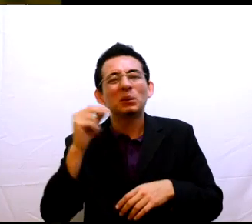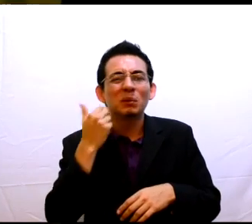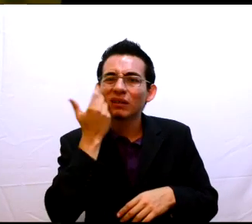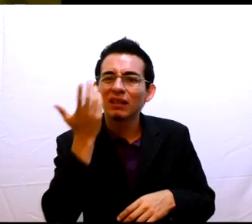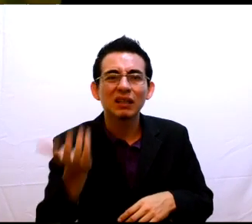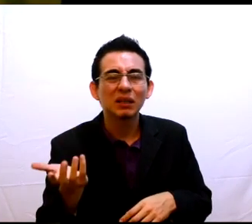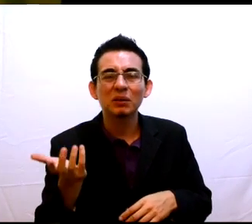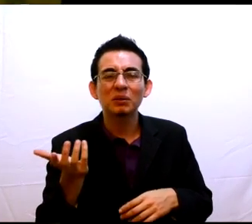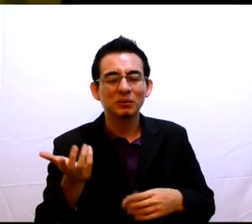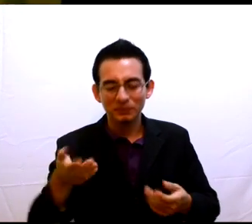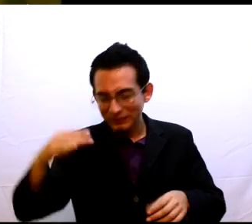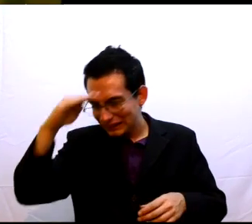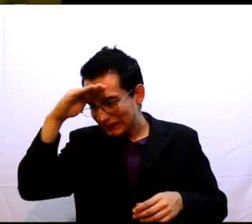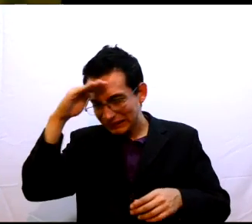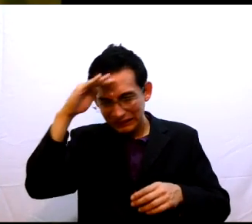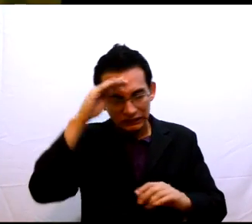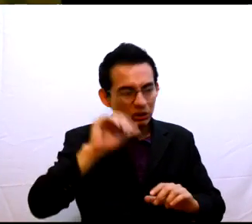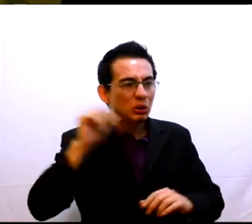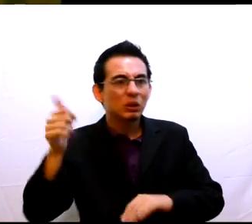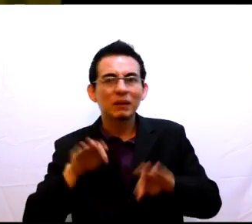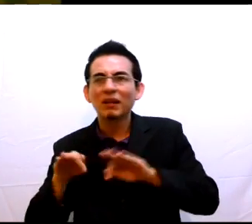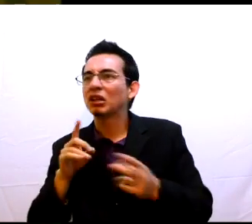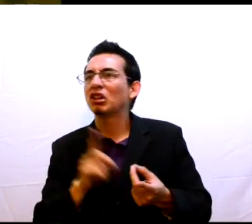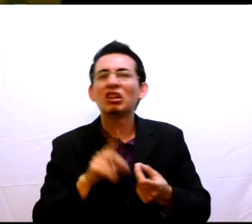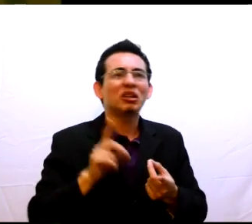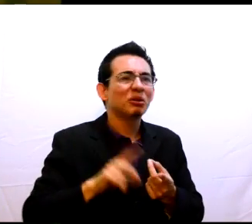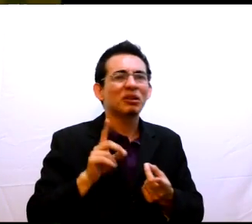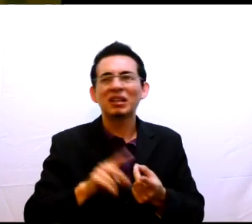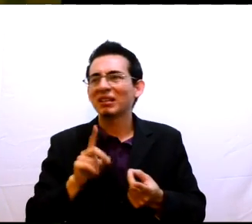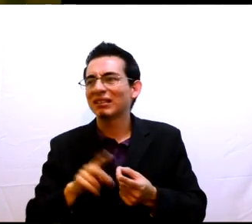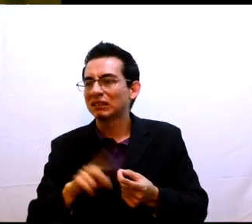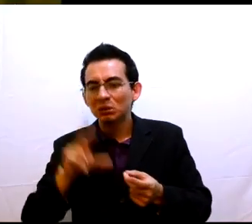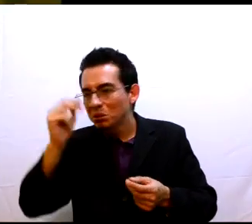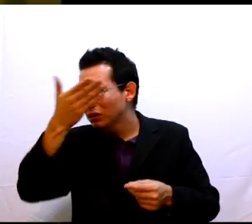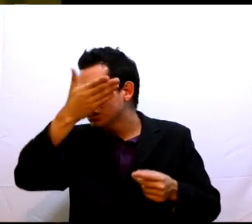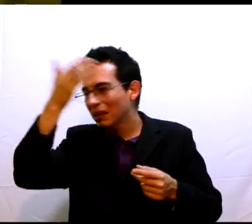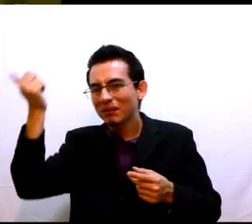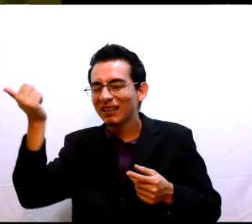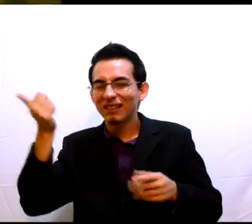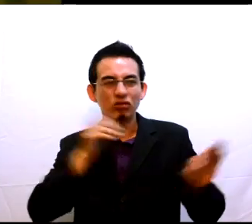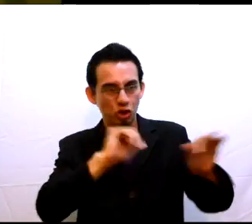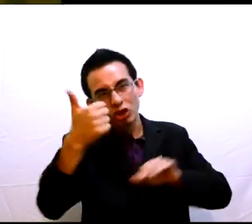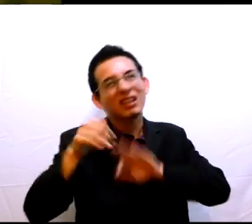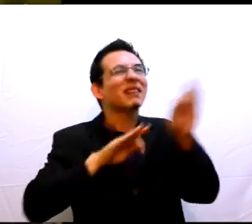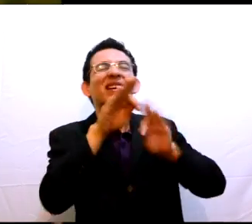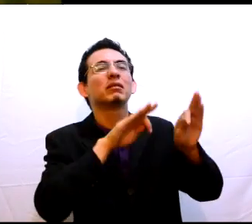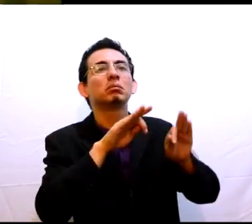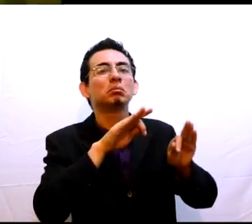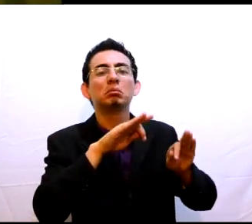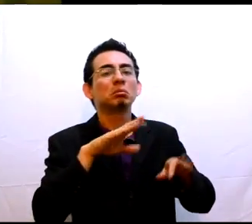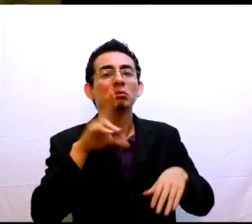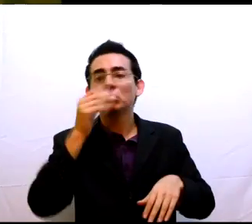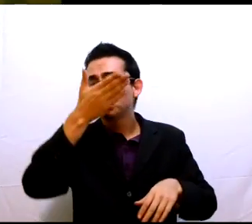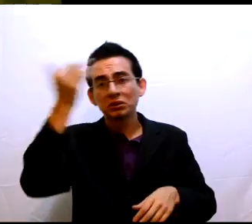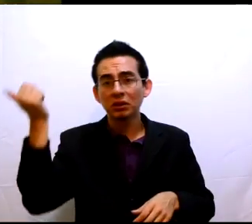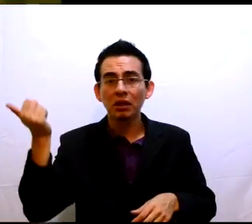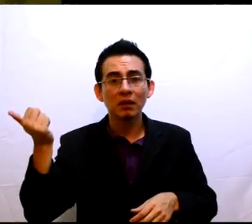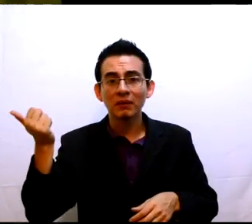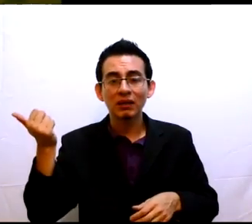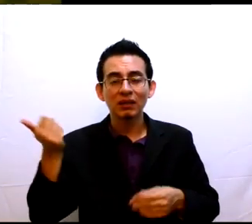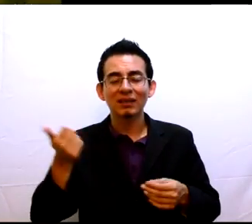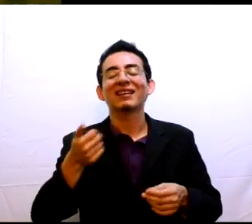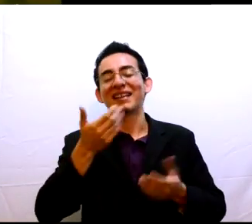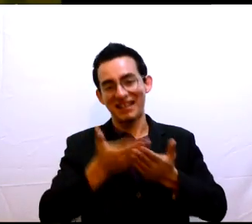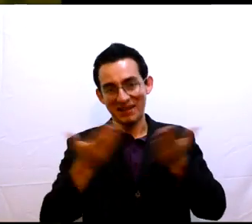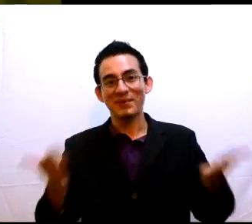se le cerró el mundo no sabía ser otra cosa más que ser un mayordomo el